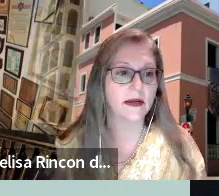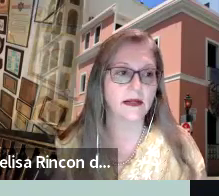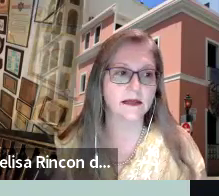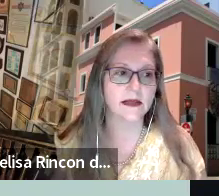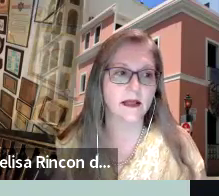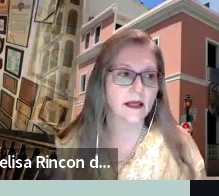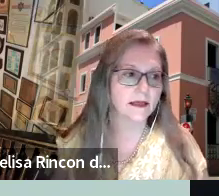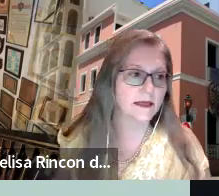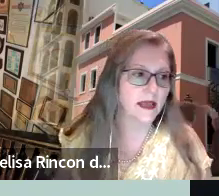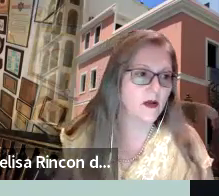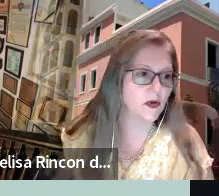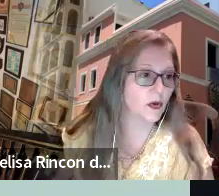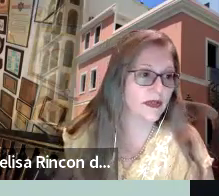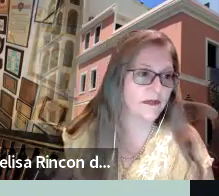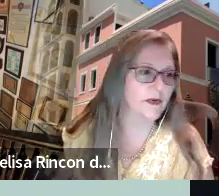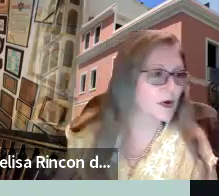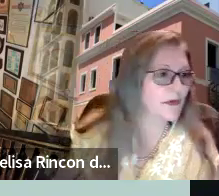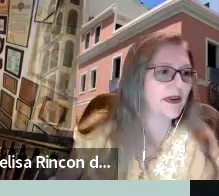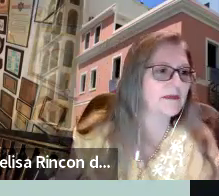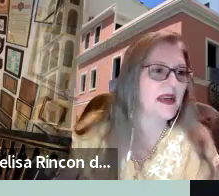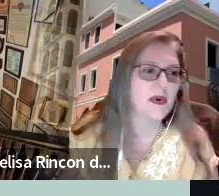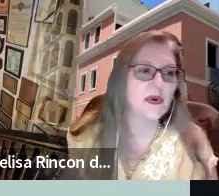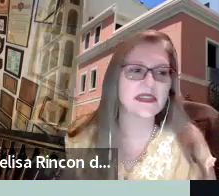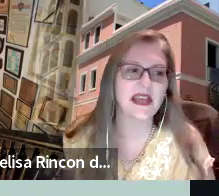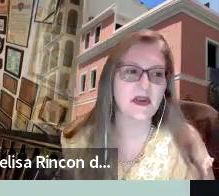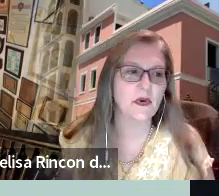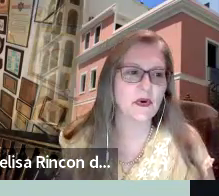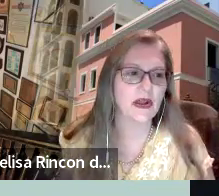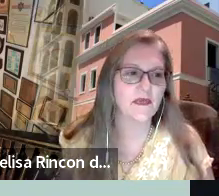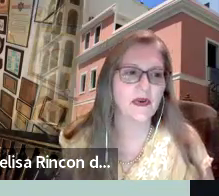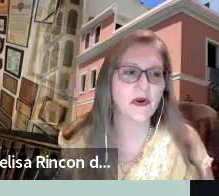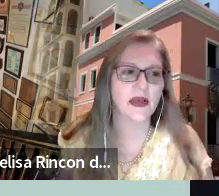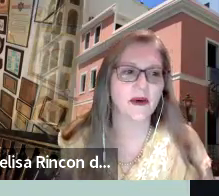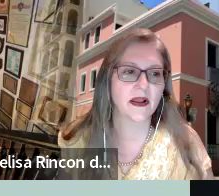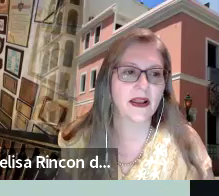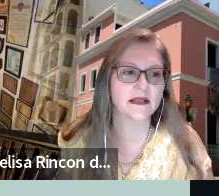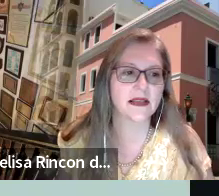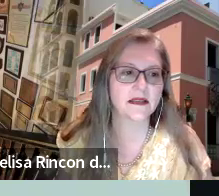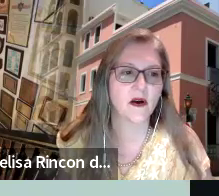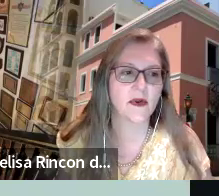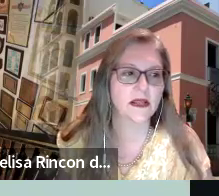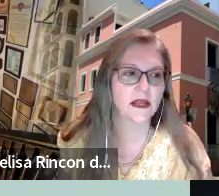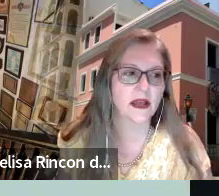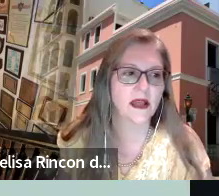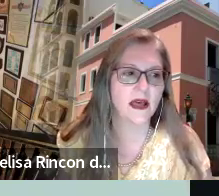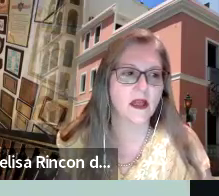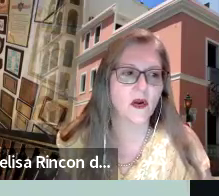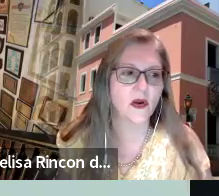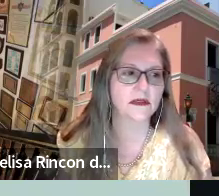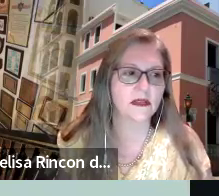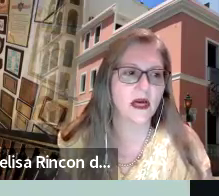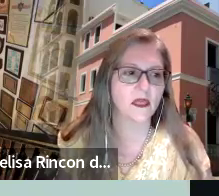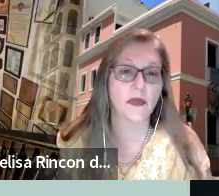editorial berlinesa de Gruyfer un ensayo monográfico que abarca la extensa obra literaria